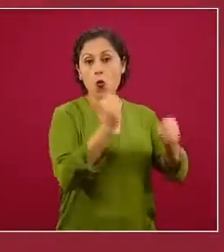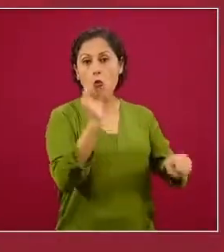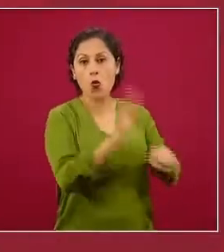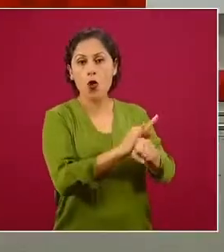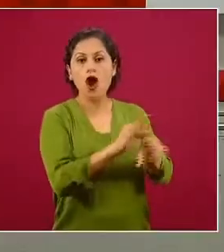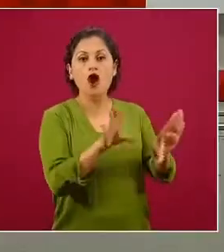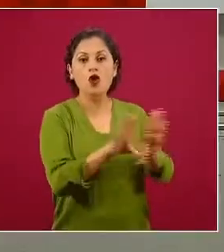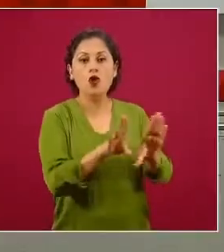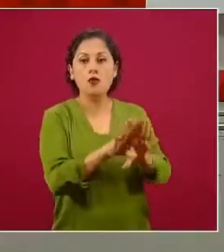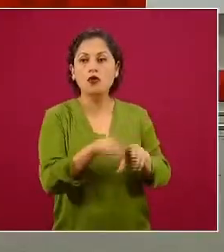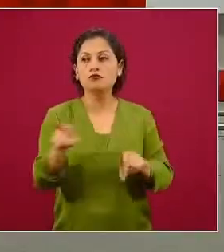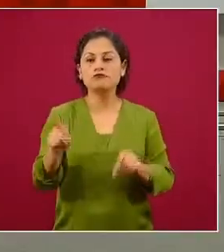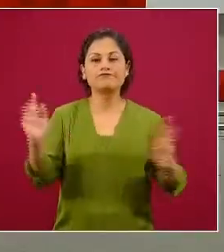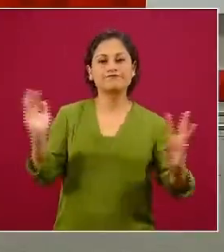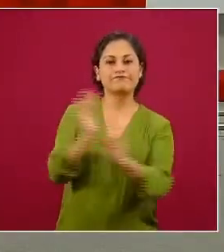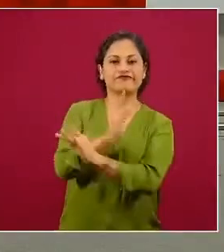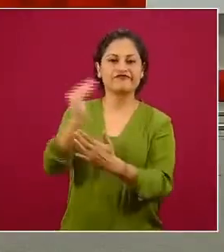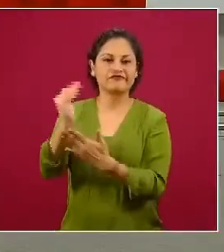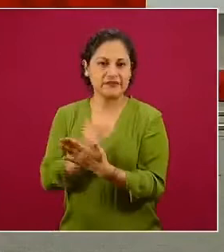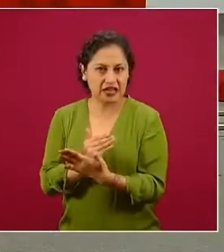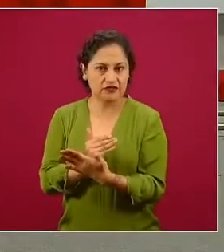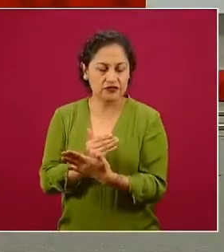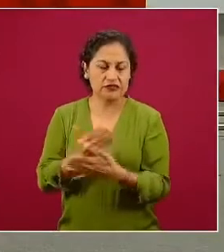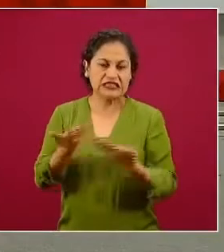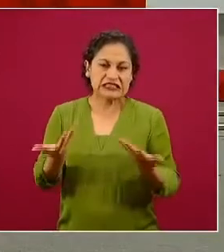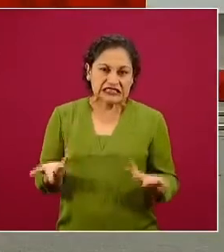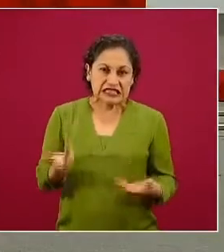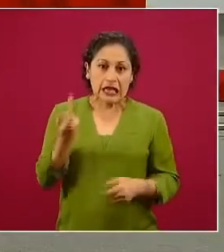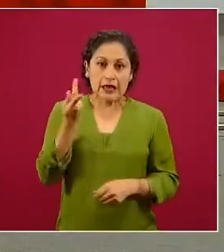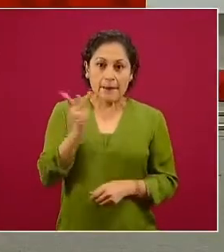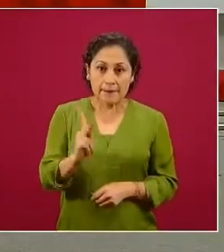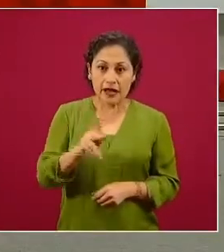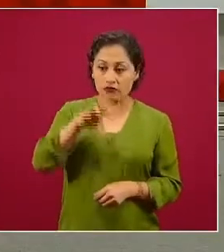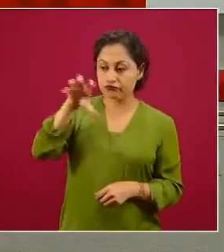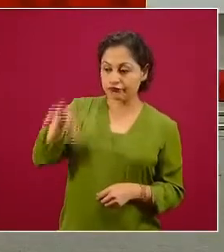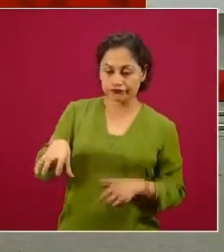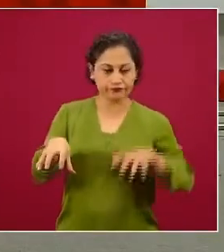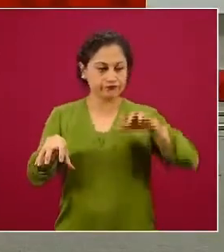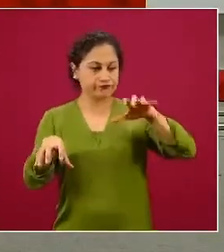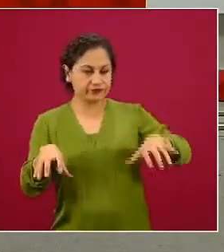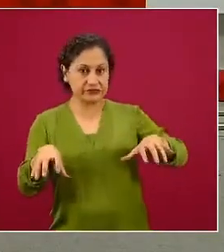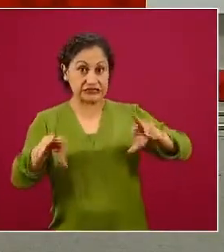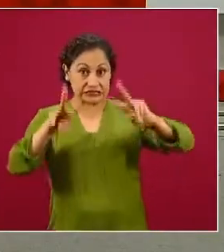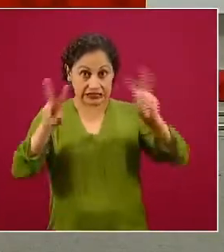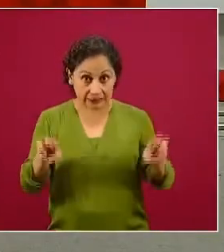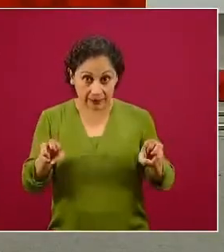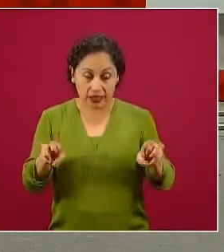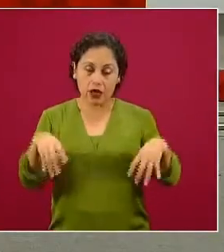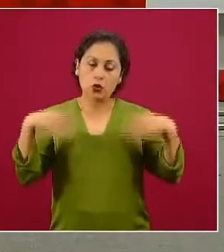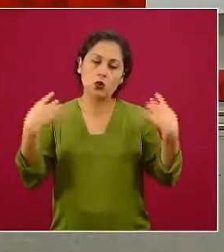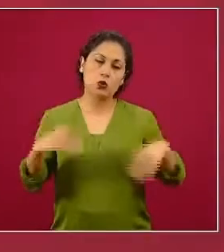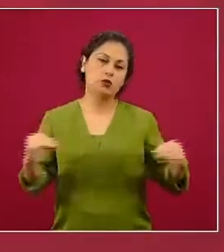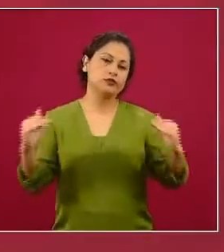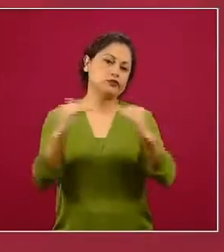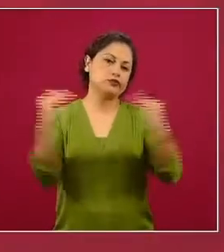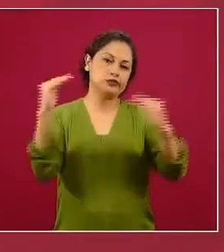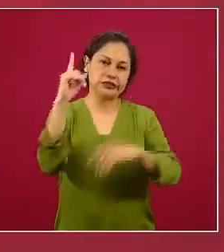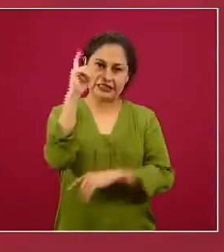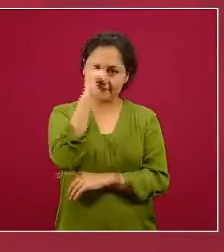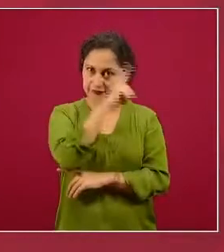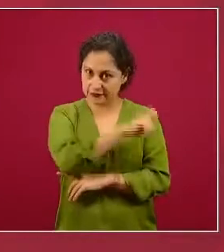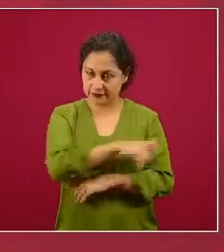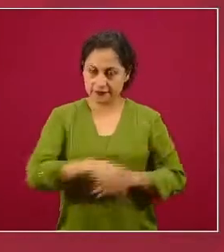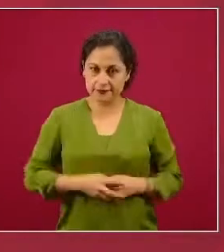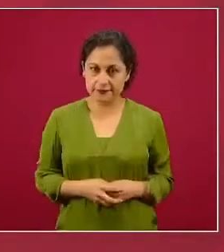contagio. Estos dos elementos a veces no son fáciles de conciliar en ningún estado de